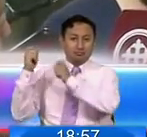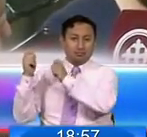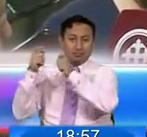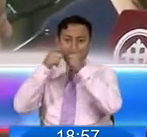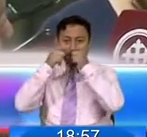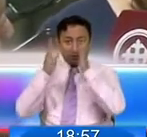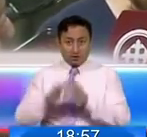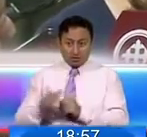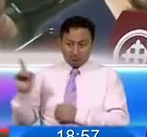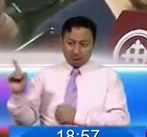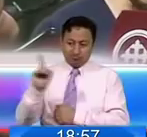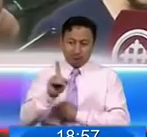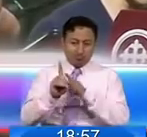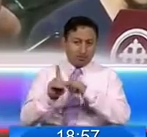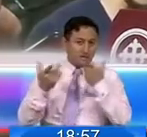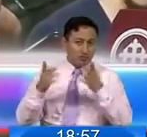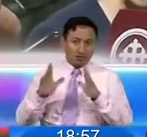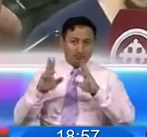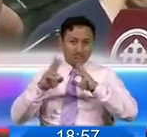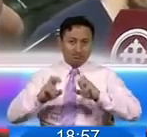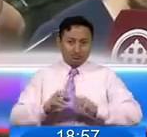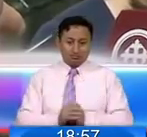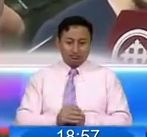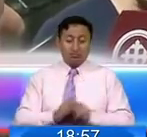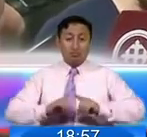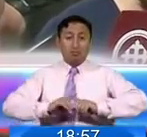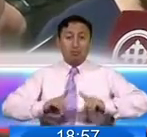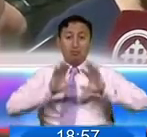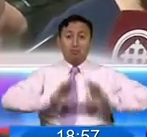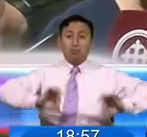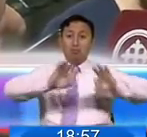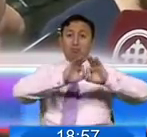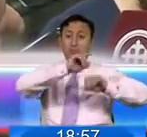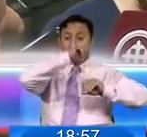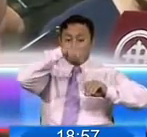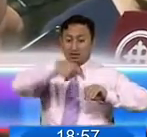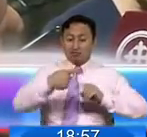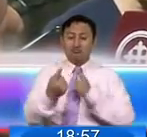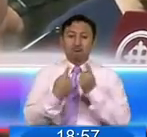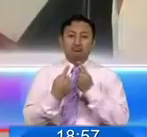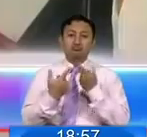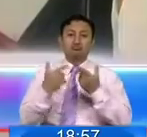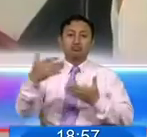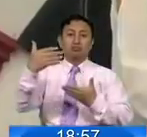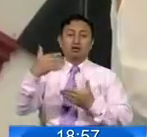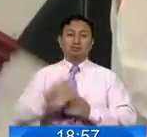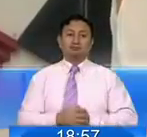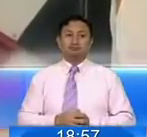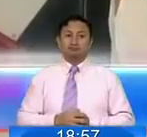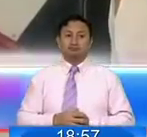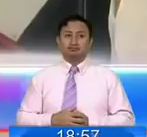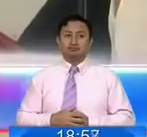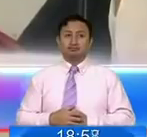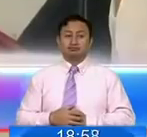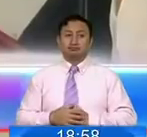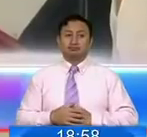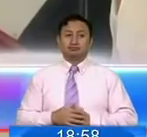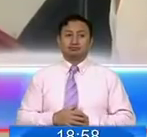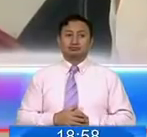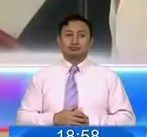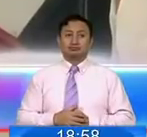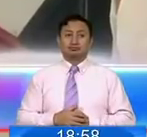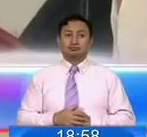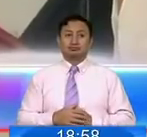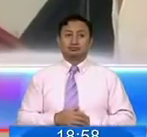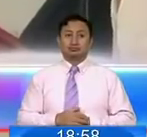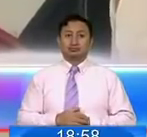su trabajo, pero sobre todo no hay que perder de vista que esta es una discusión política. En este caso haremos la investigación